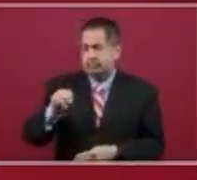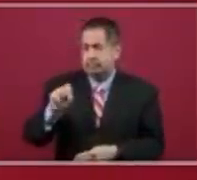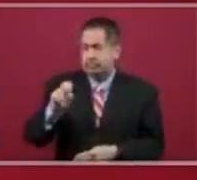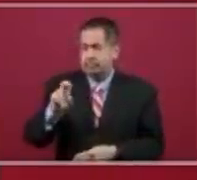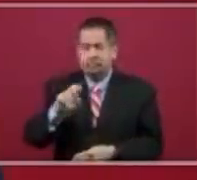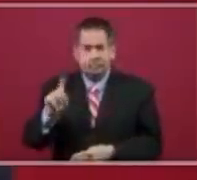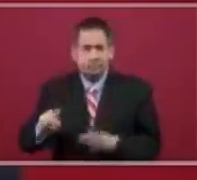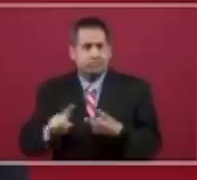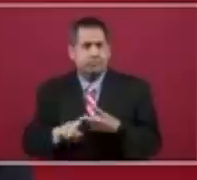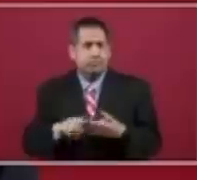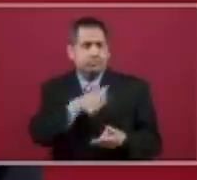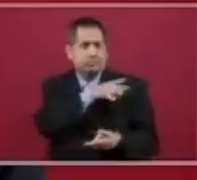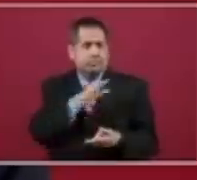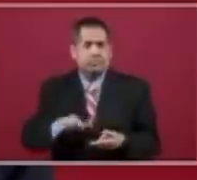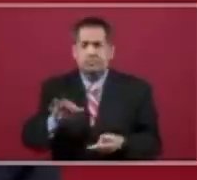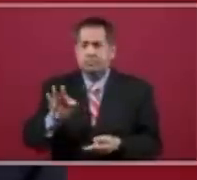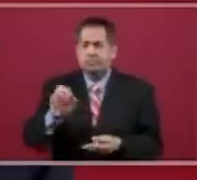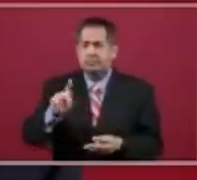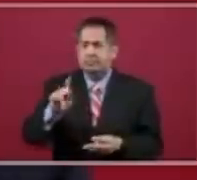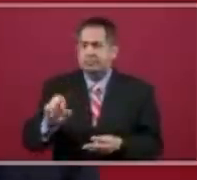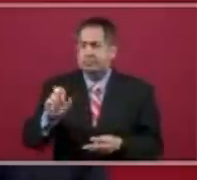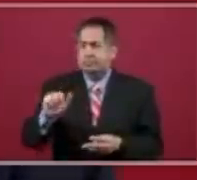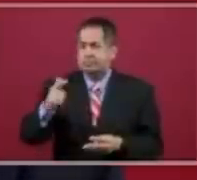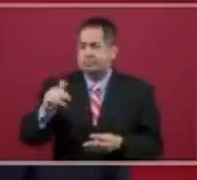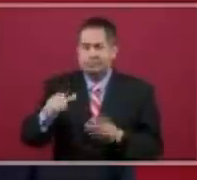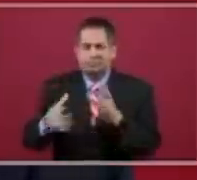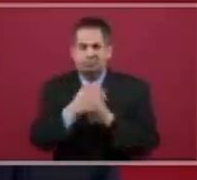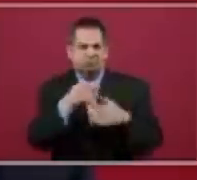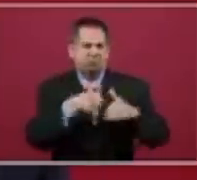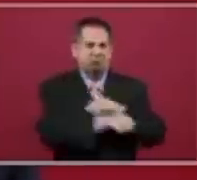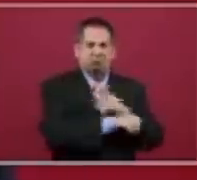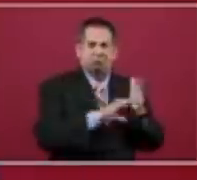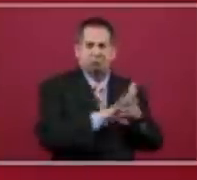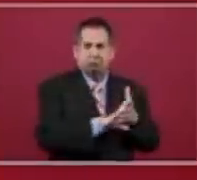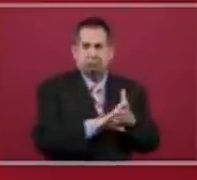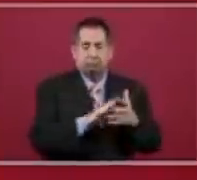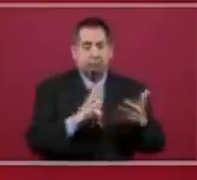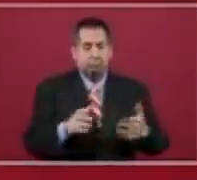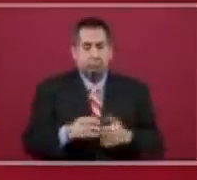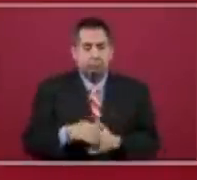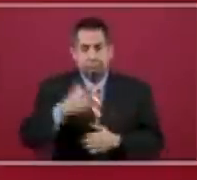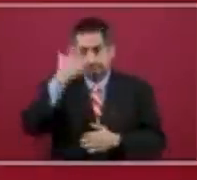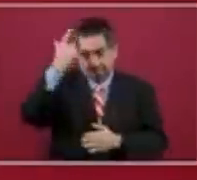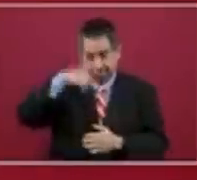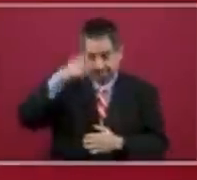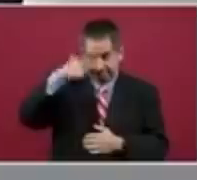el general Felipe Ángeles. Y en la noche lo sacaron